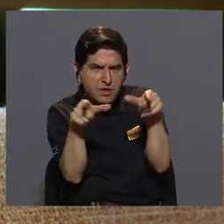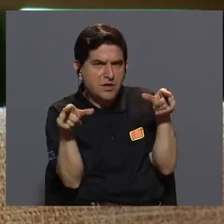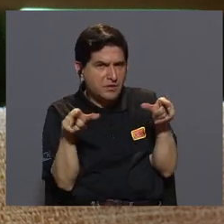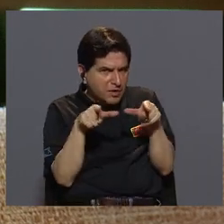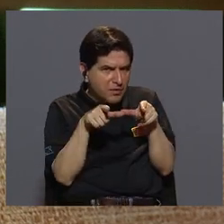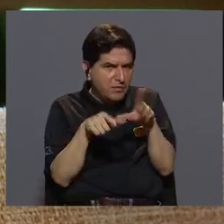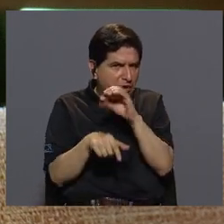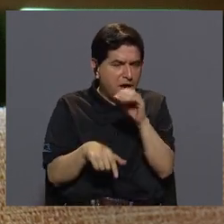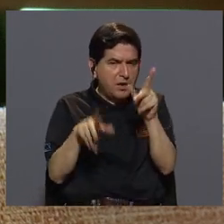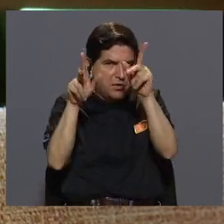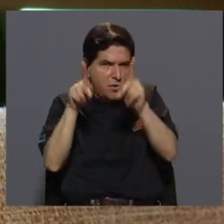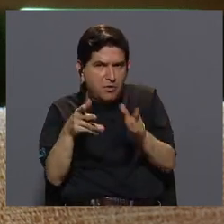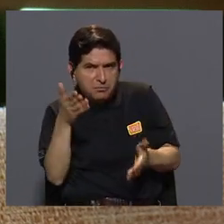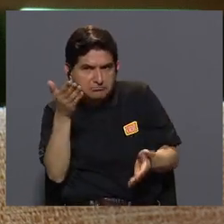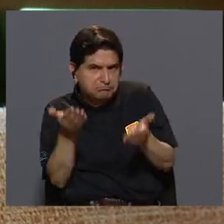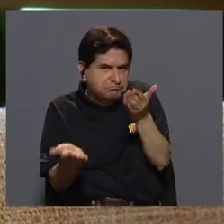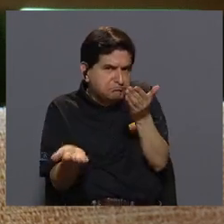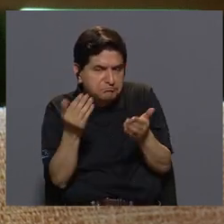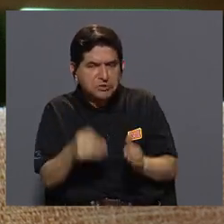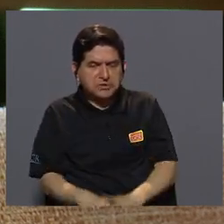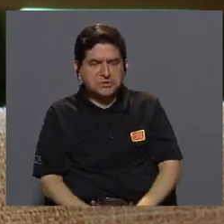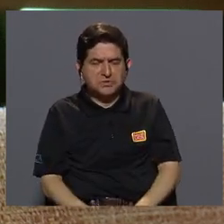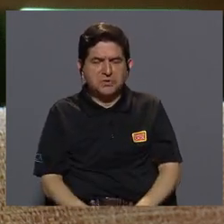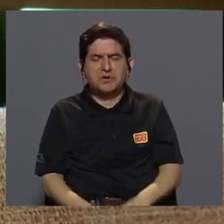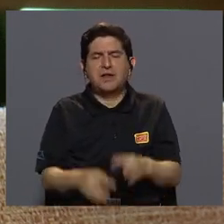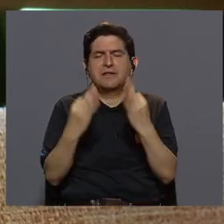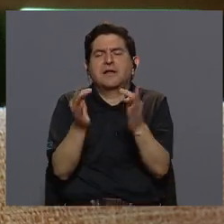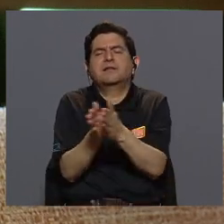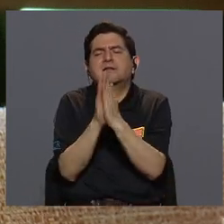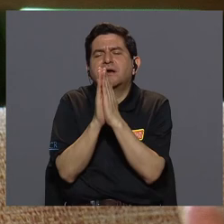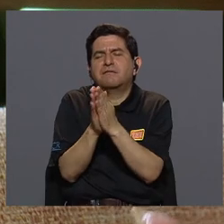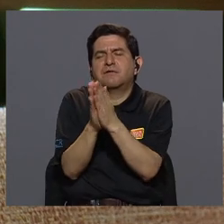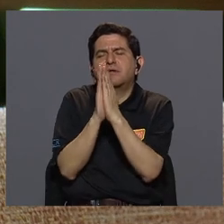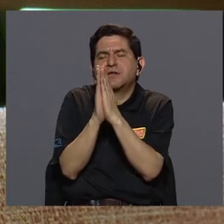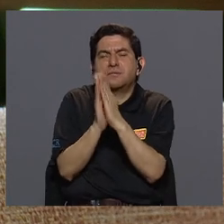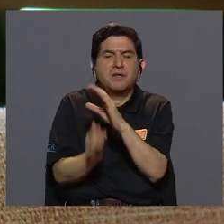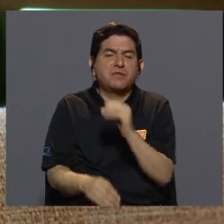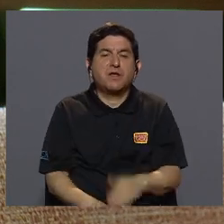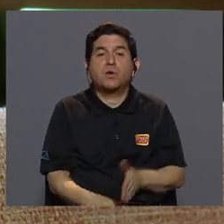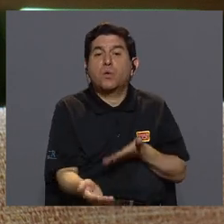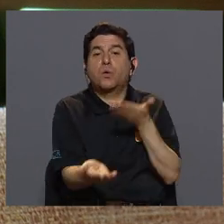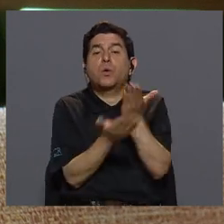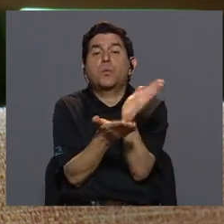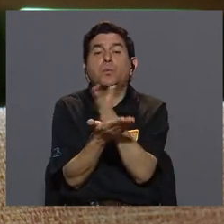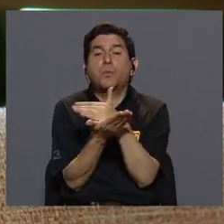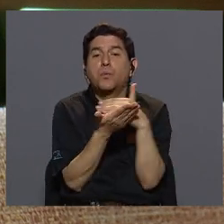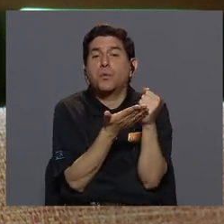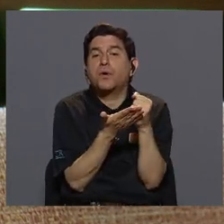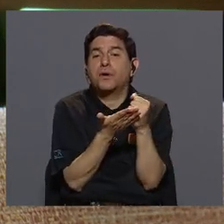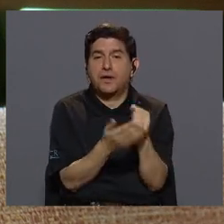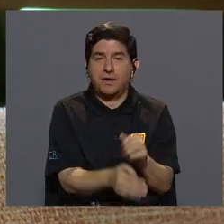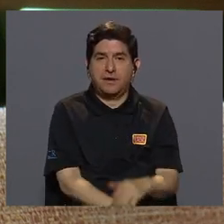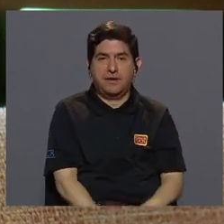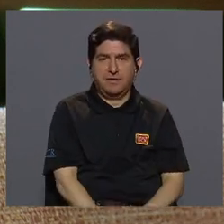alguna parte o alguna persona se le acercaba para pedirle o para plantearle algo,